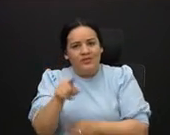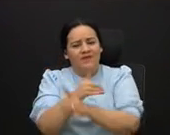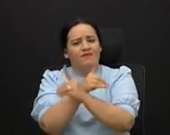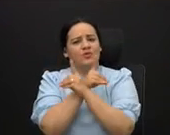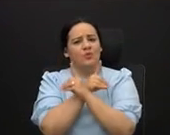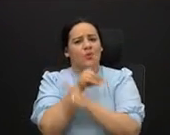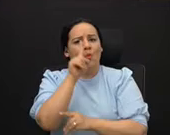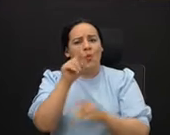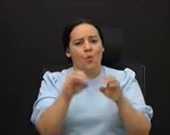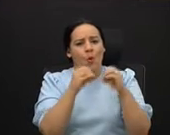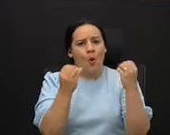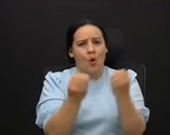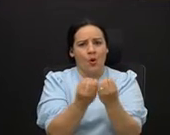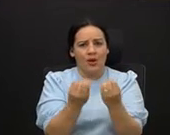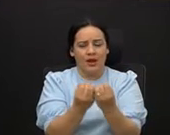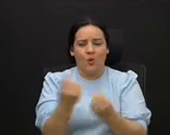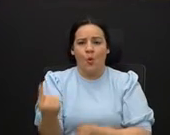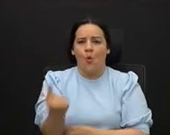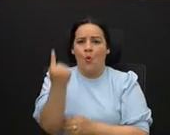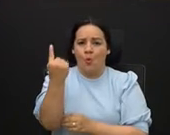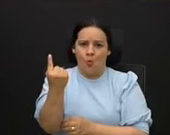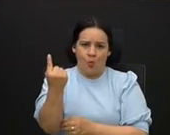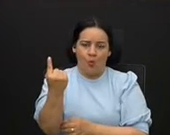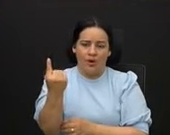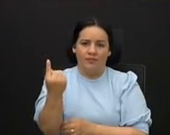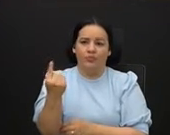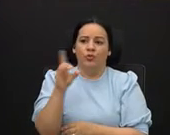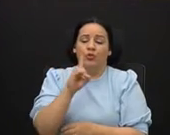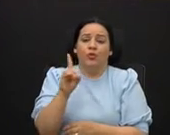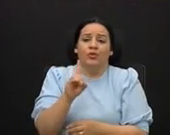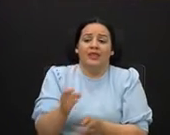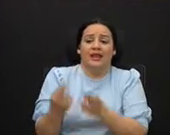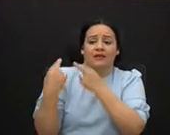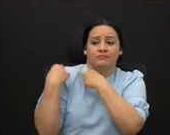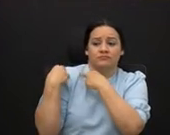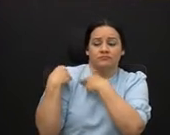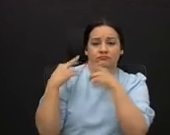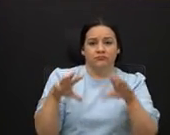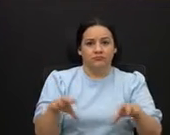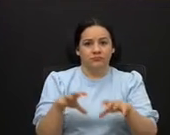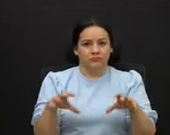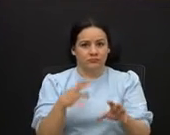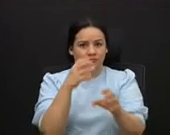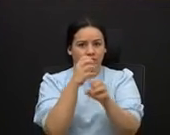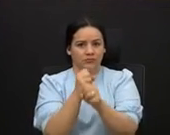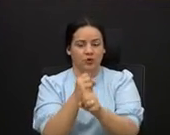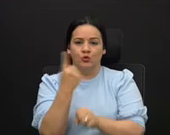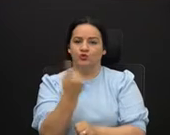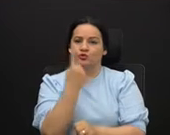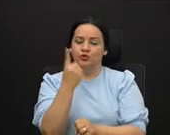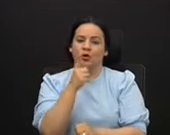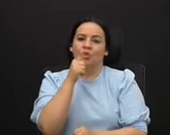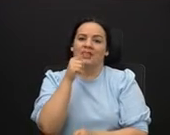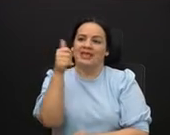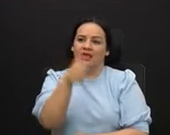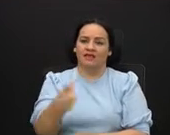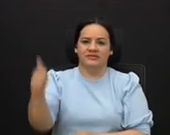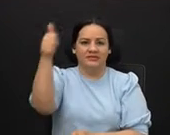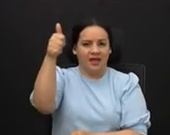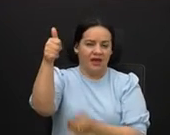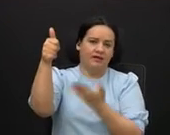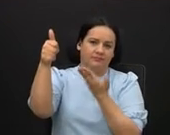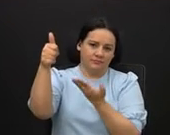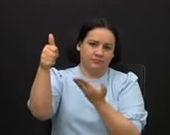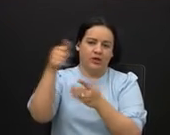un órgano unilateral, cuya responsabilidad de los actos emitidos recae sobre quien ostenta el cargo